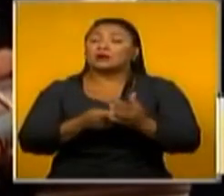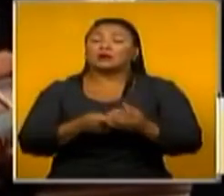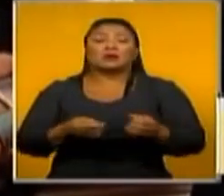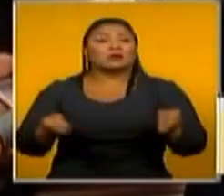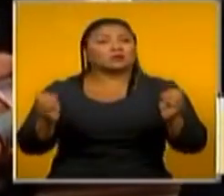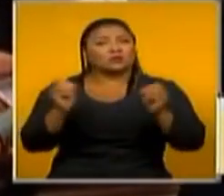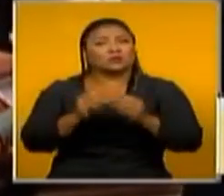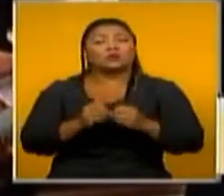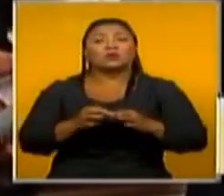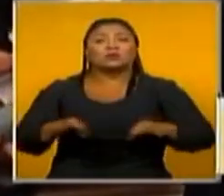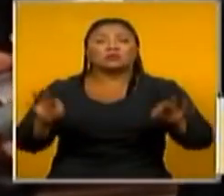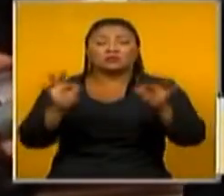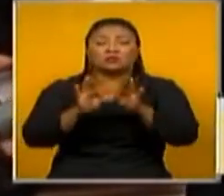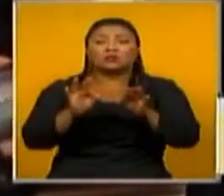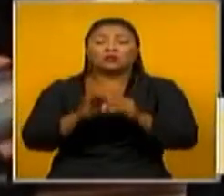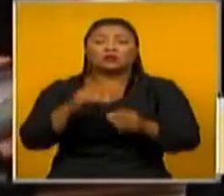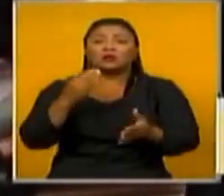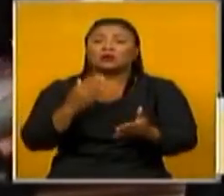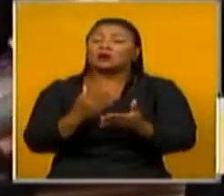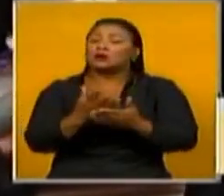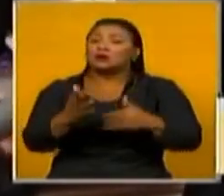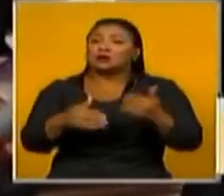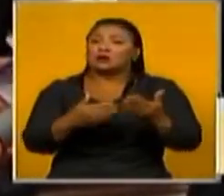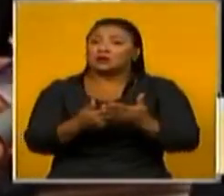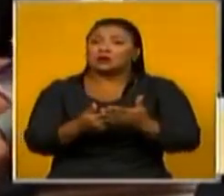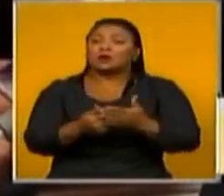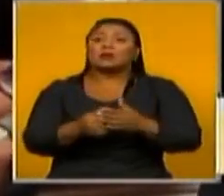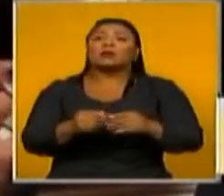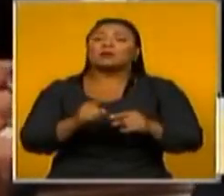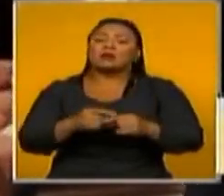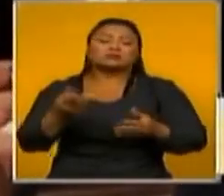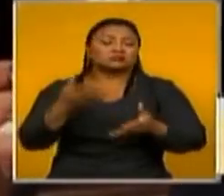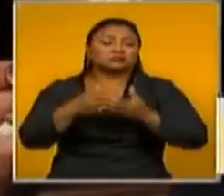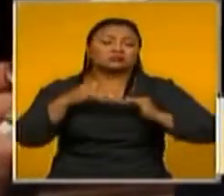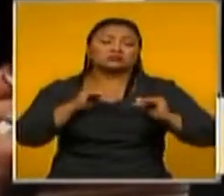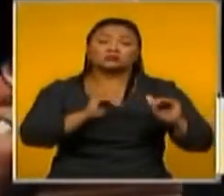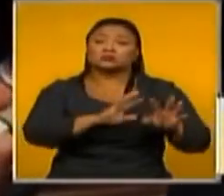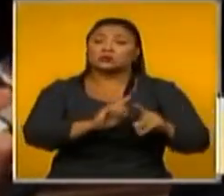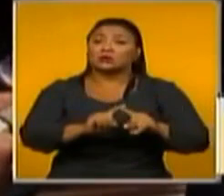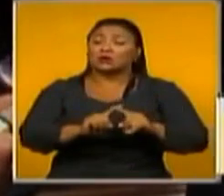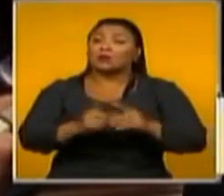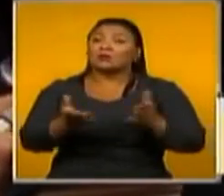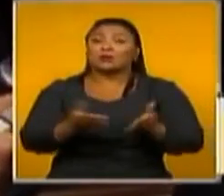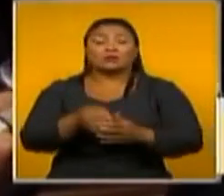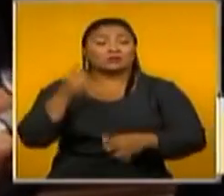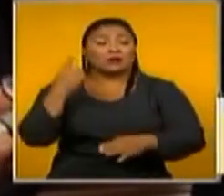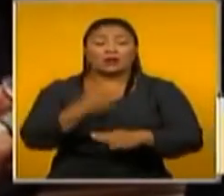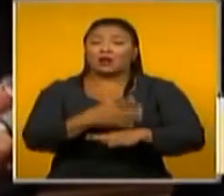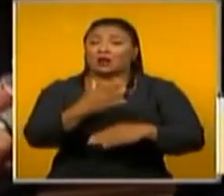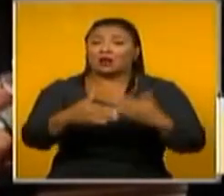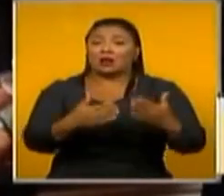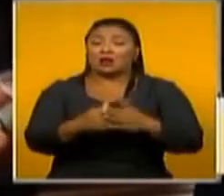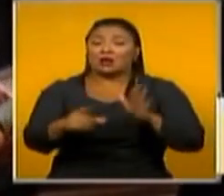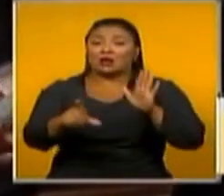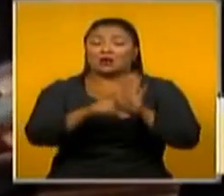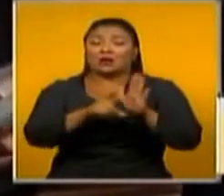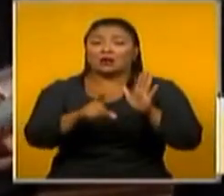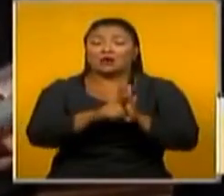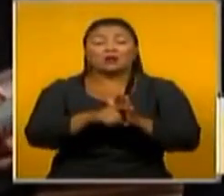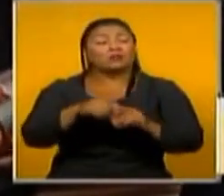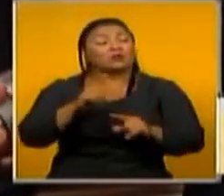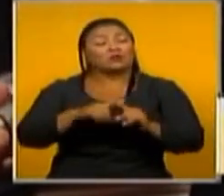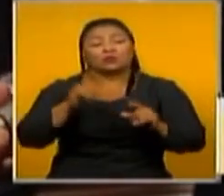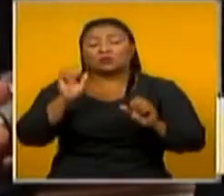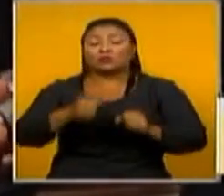juicio en el Pleno de la Asamblea, sea eventualmente para archivarlo, pero por mandato de la ley, la Comisión de Fiscalización no